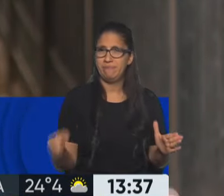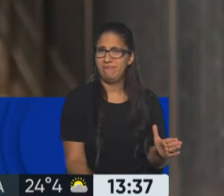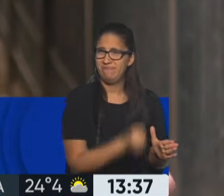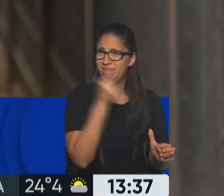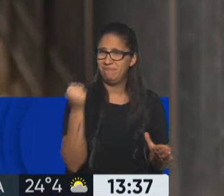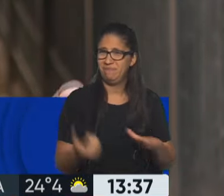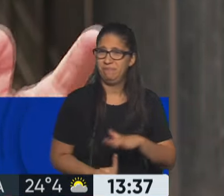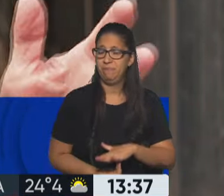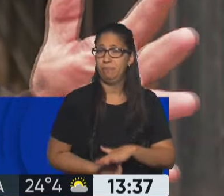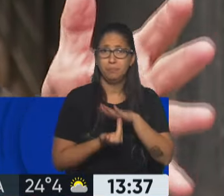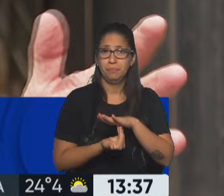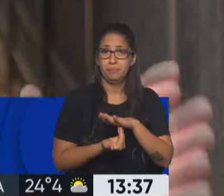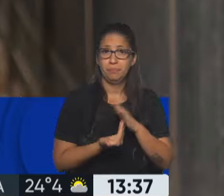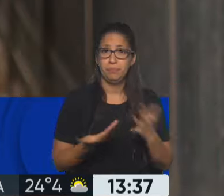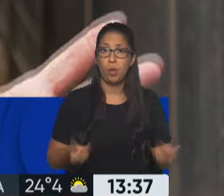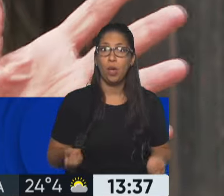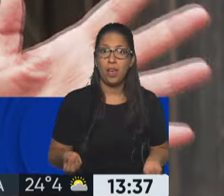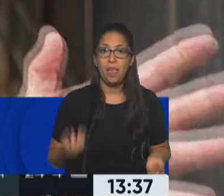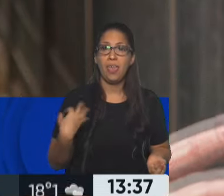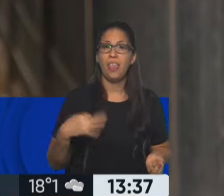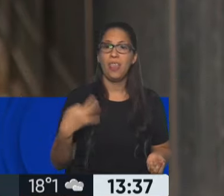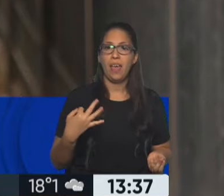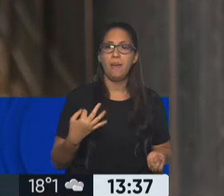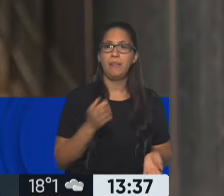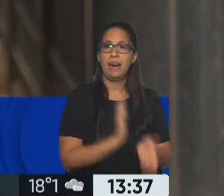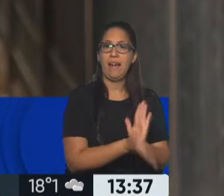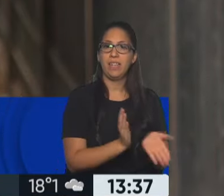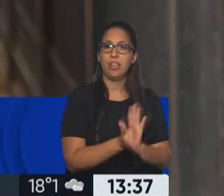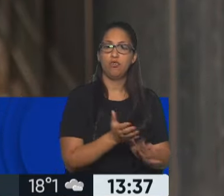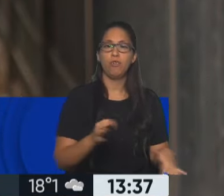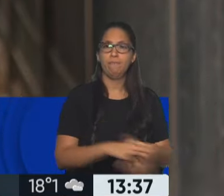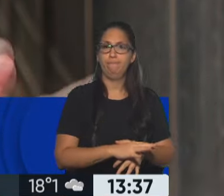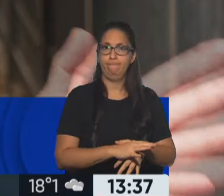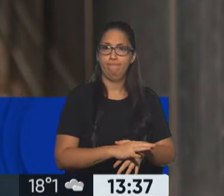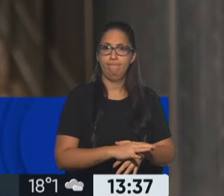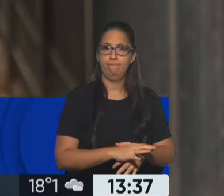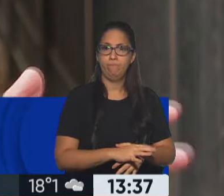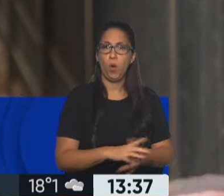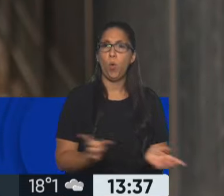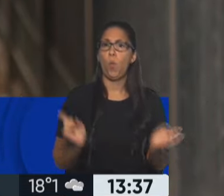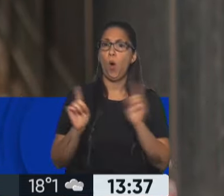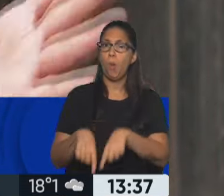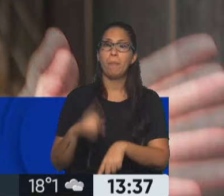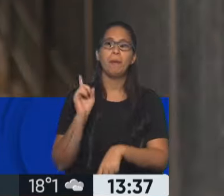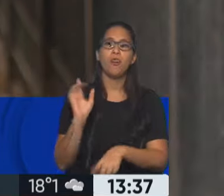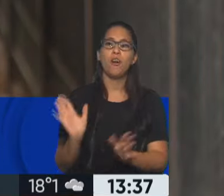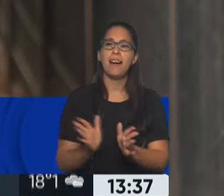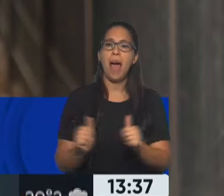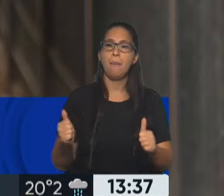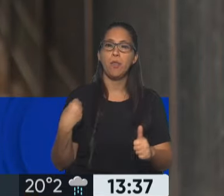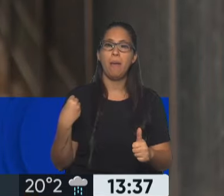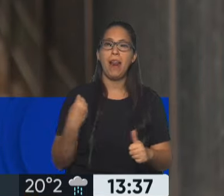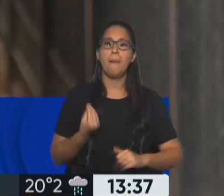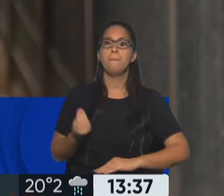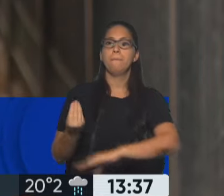qué? Porque hay que volver habiendo hecho una rehabilitación correcta, pero lo suficientemente pronto para que yo no pierda mi